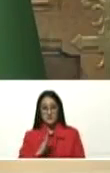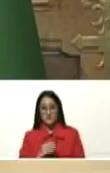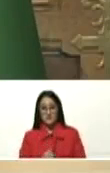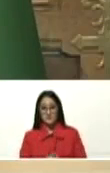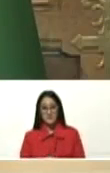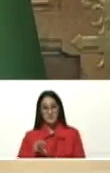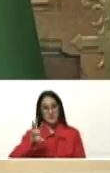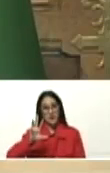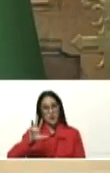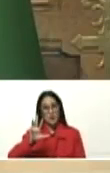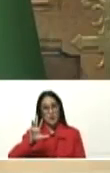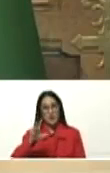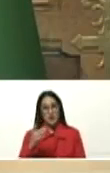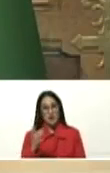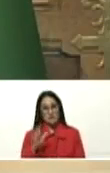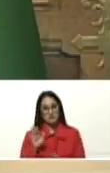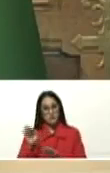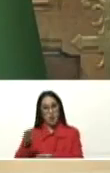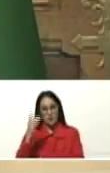Lula es un gran africanista,